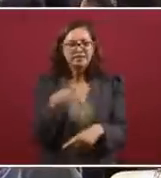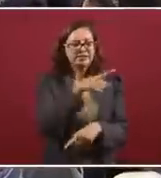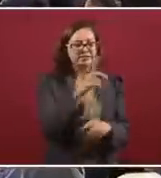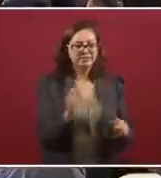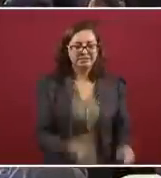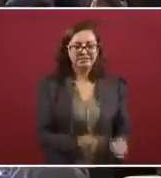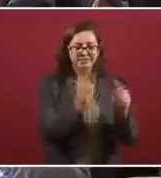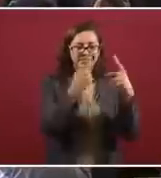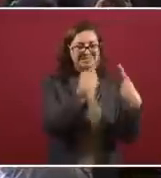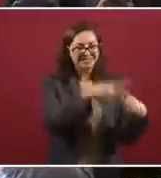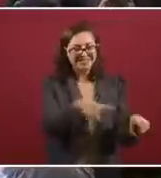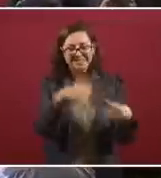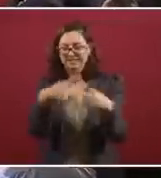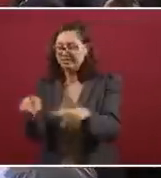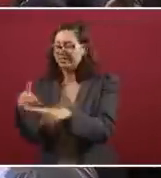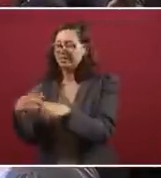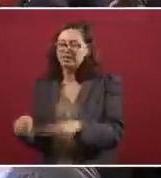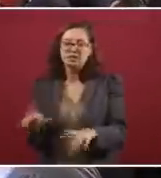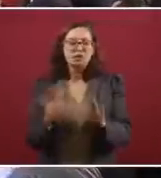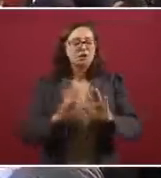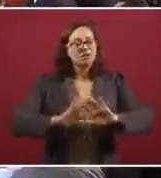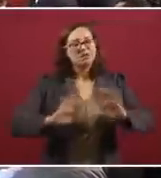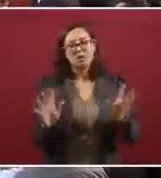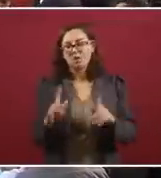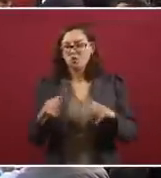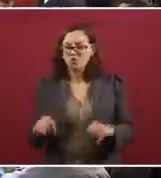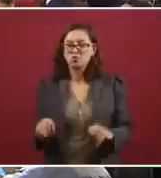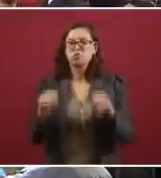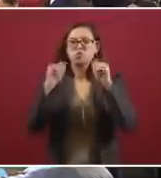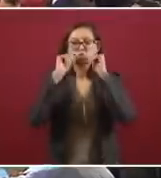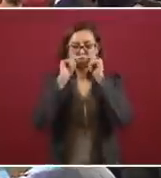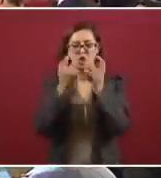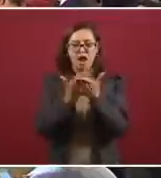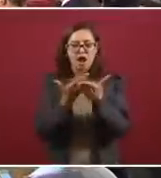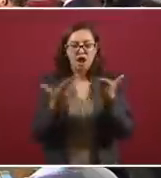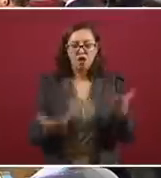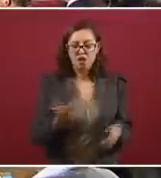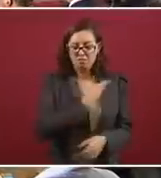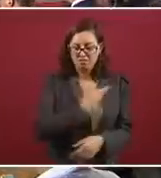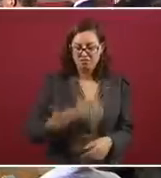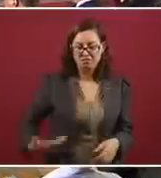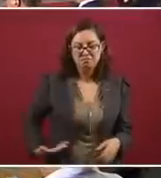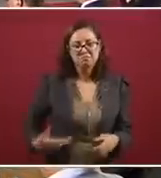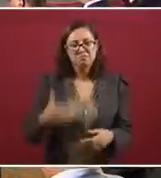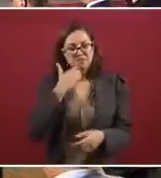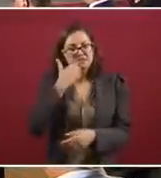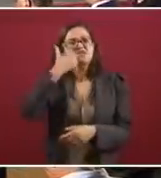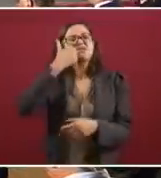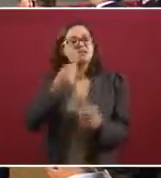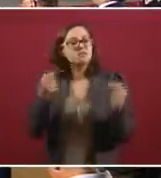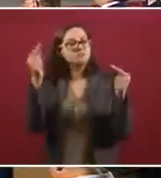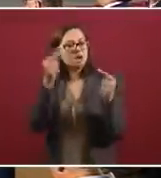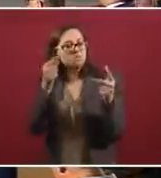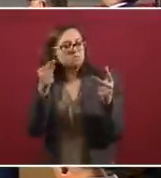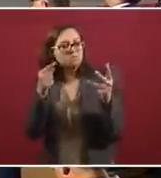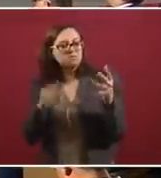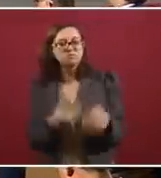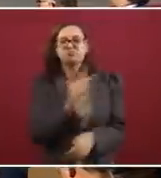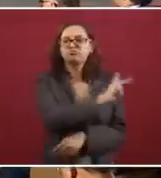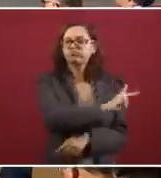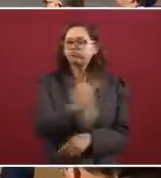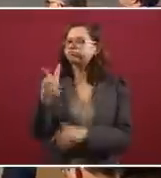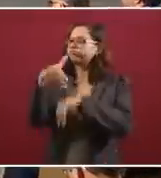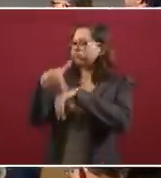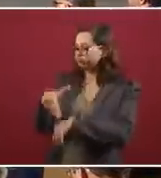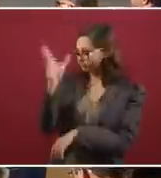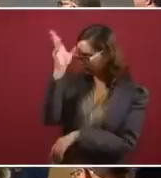eso, todo el mundo se ha alineado a la voluntad del presidente. Hemos apoyado definitivamente la